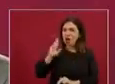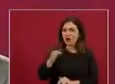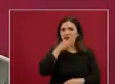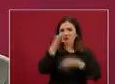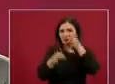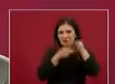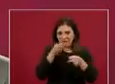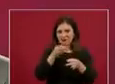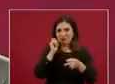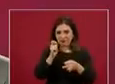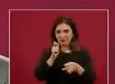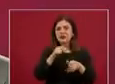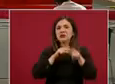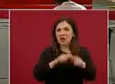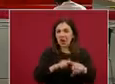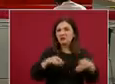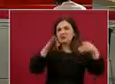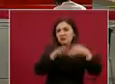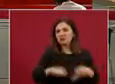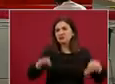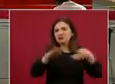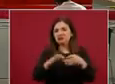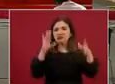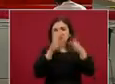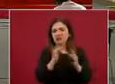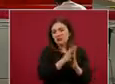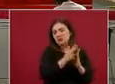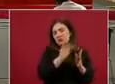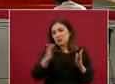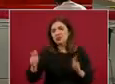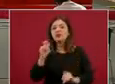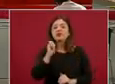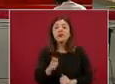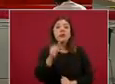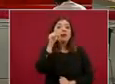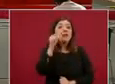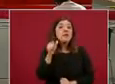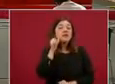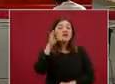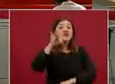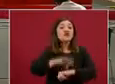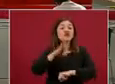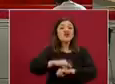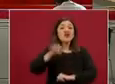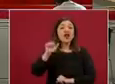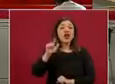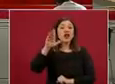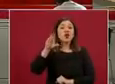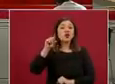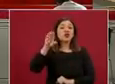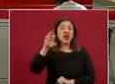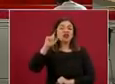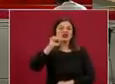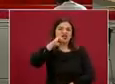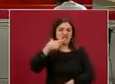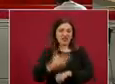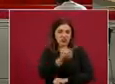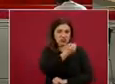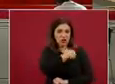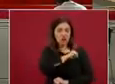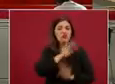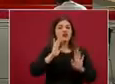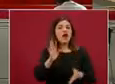el Pulso de la Salud y la hemos platicado a lo largo de la semana, es que ayer el doctor Alcocer, nuestro secretario de Salud,